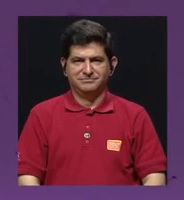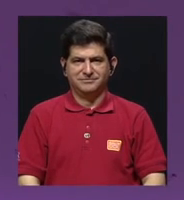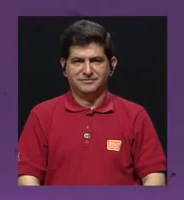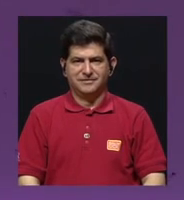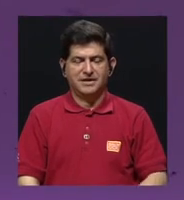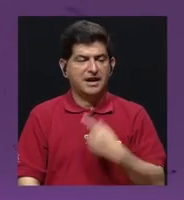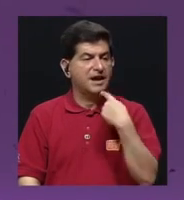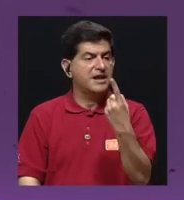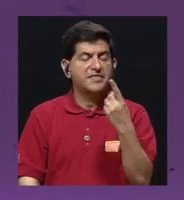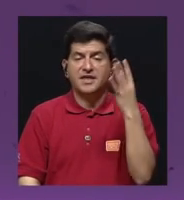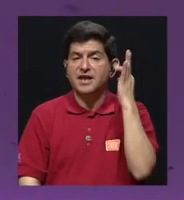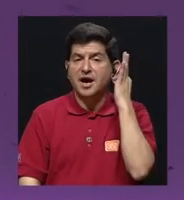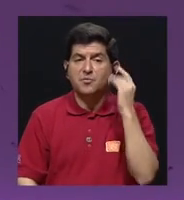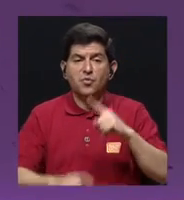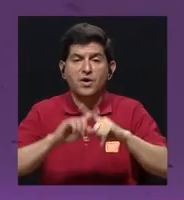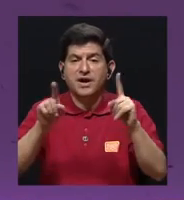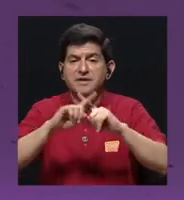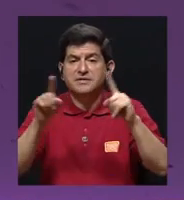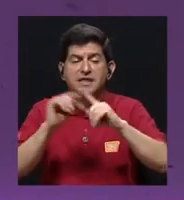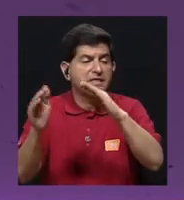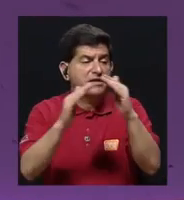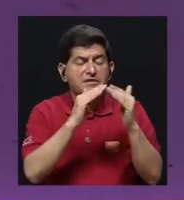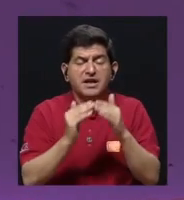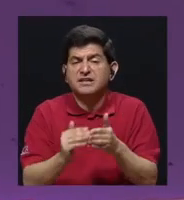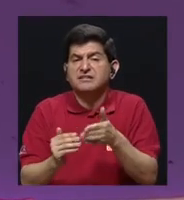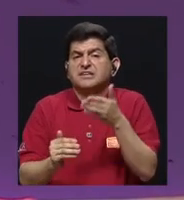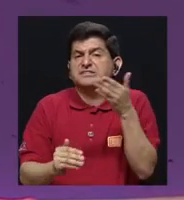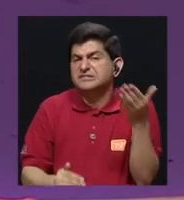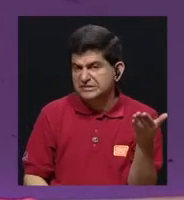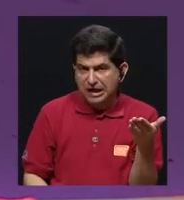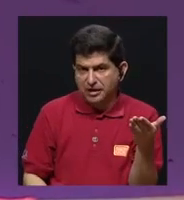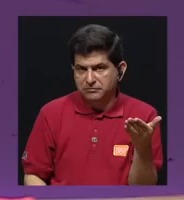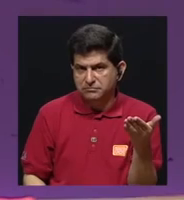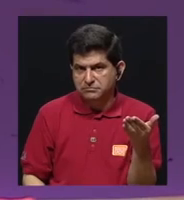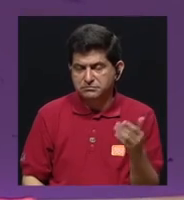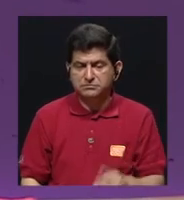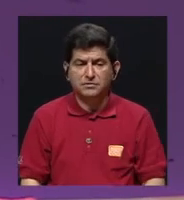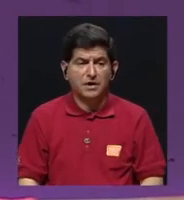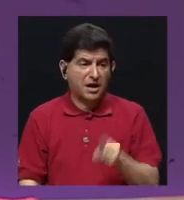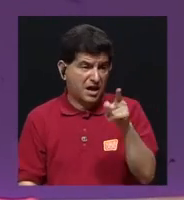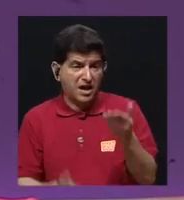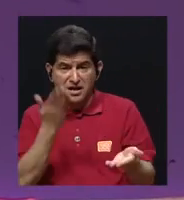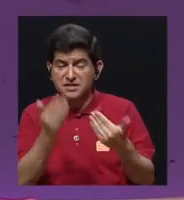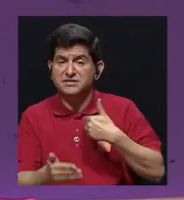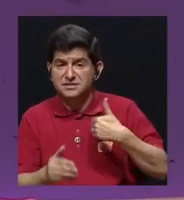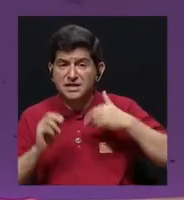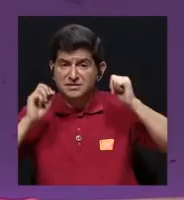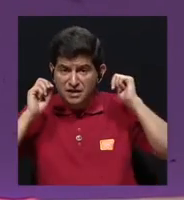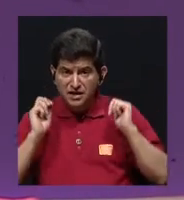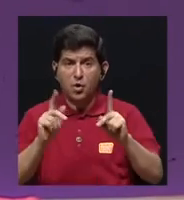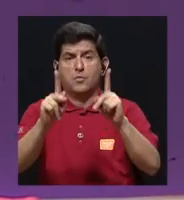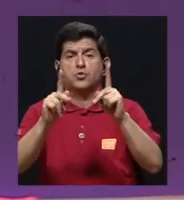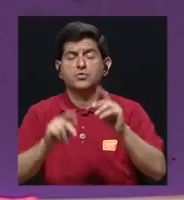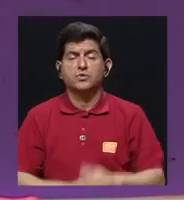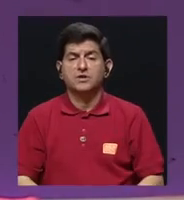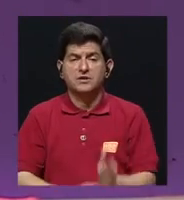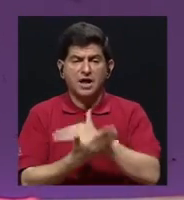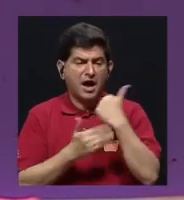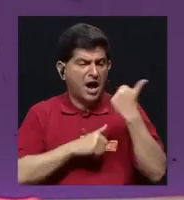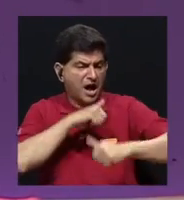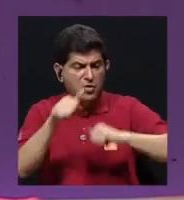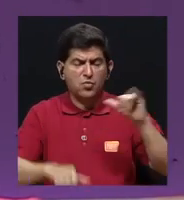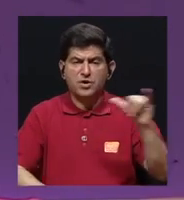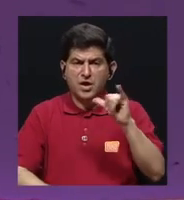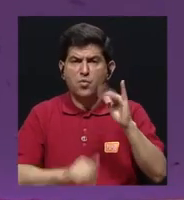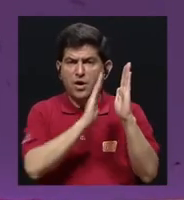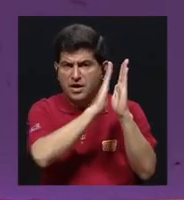¿qué le diría usted a mujeres de otras comunidades o que tienen esta oportunidad porque hay algún